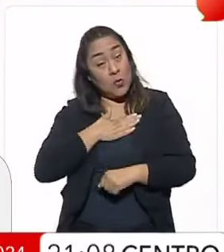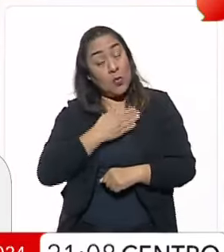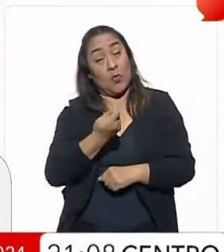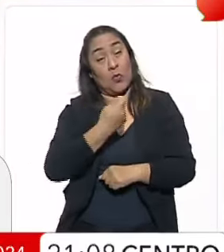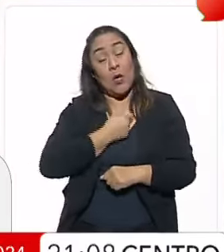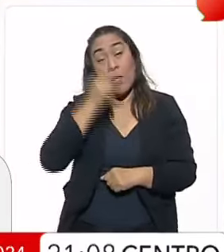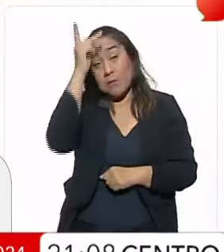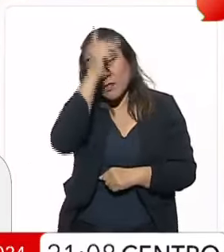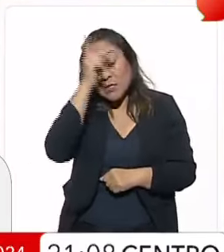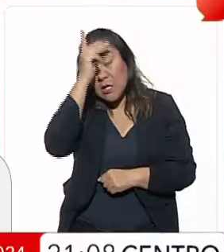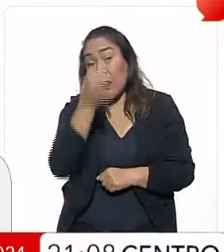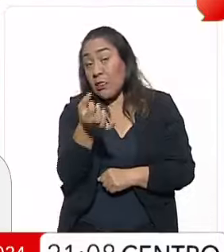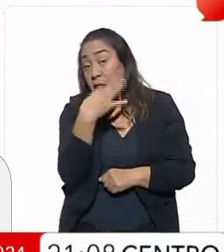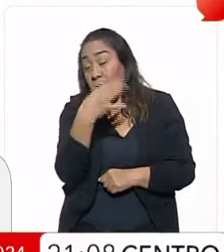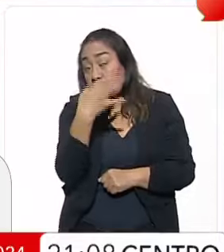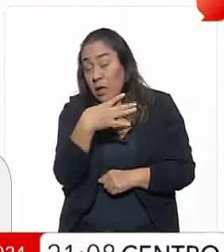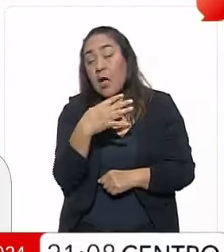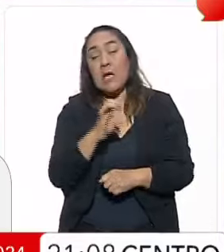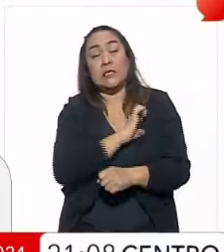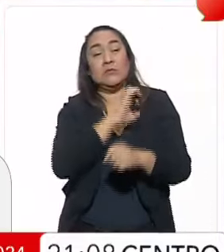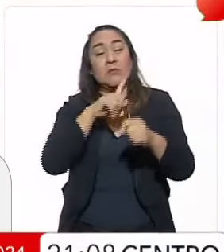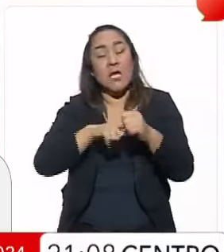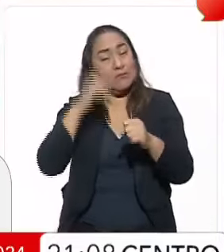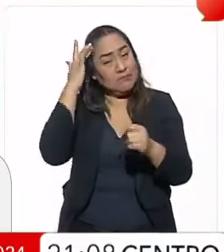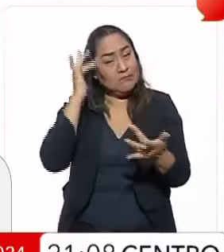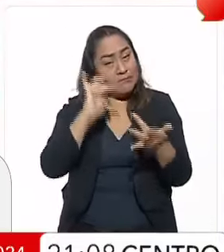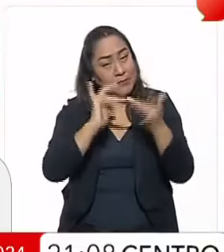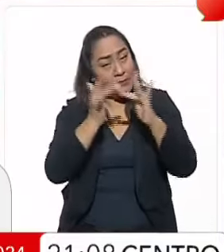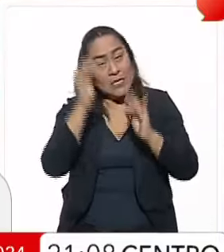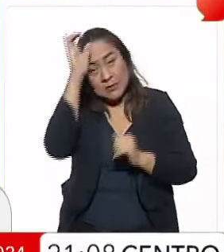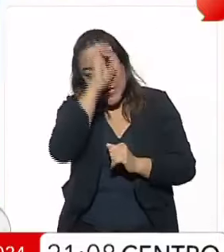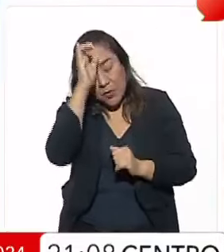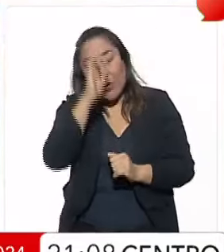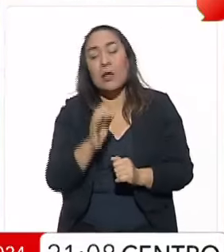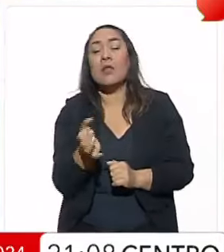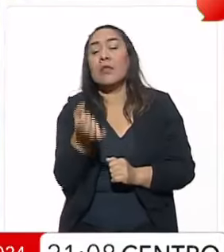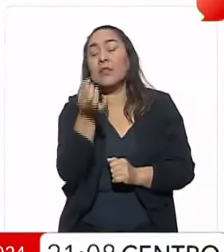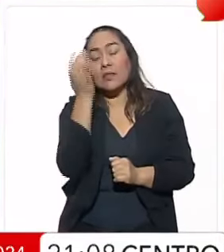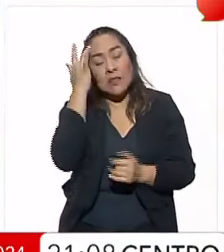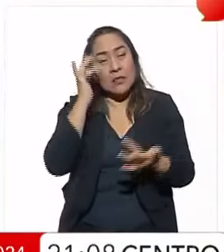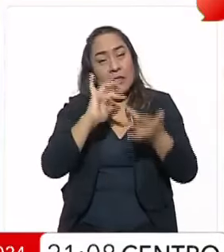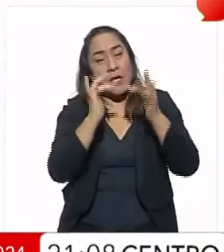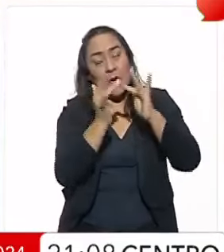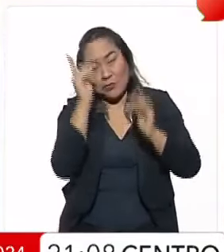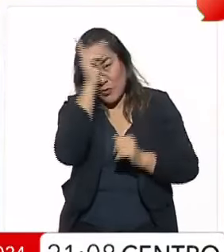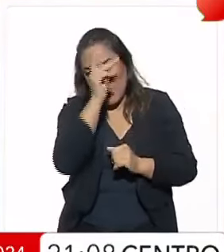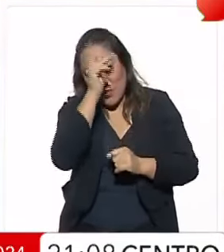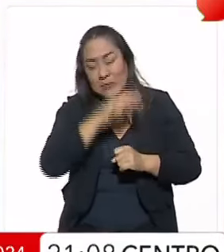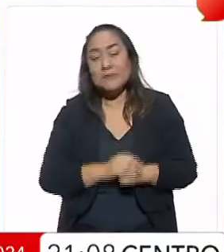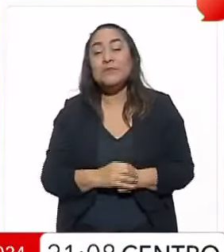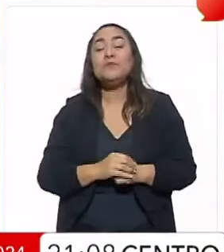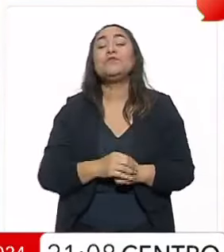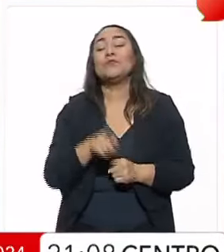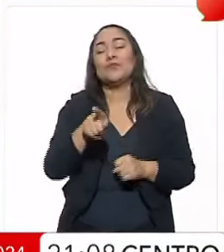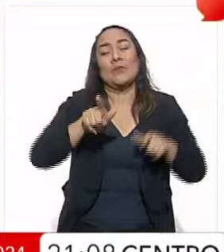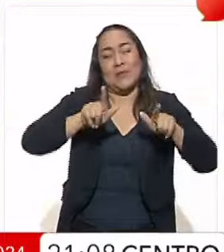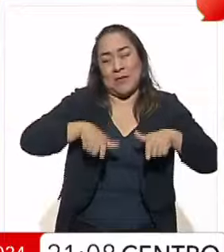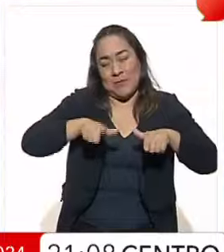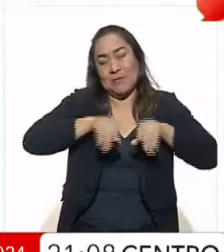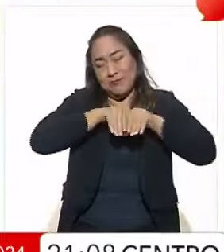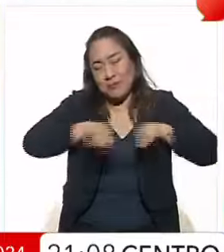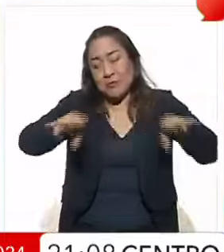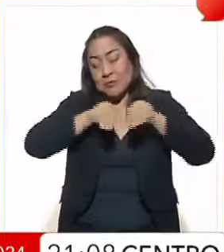psicóloga clínica con especialidad en neurociencias, neuropsiquiatría y neuropsicología. En sus perfiles de plataformas